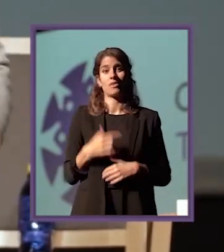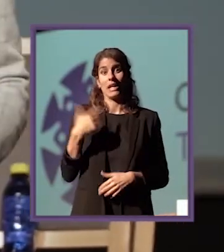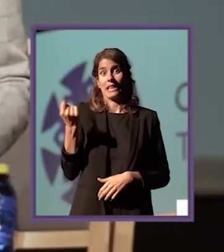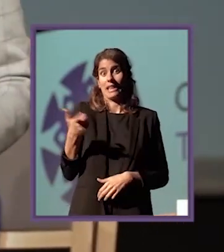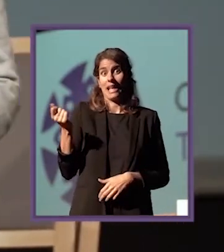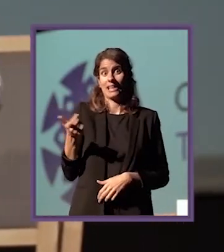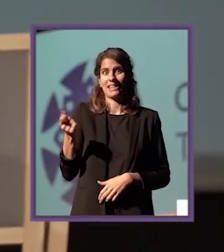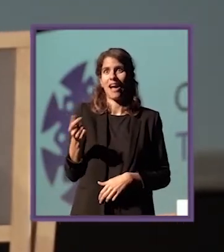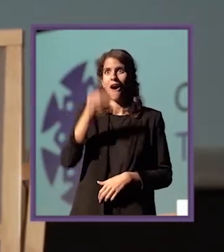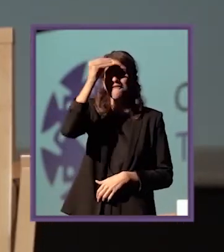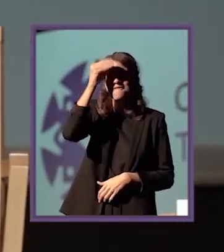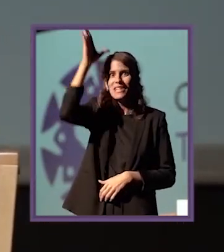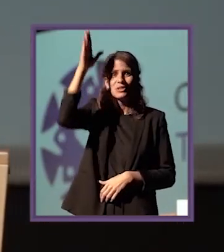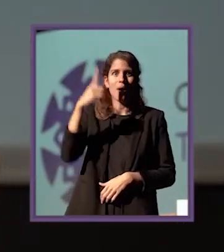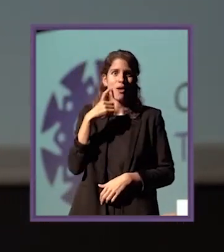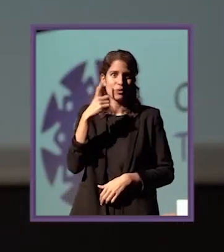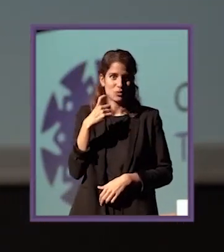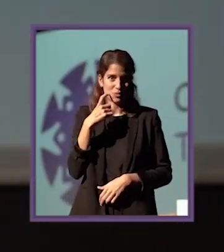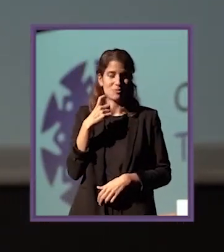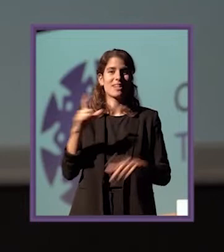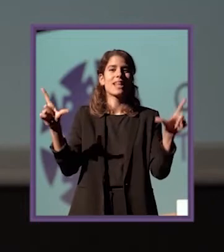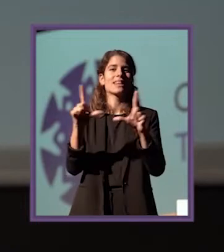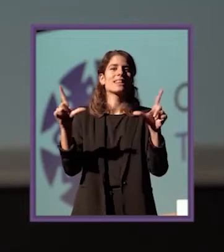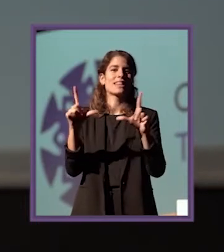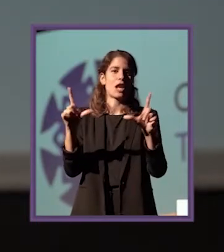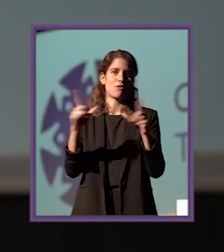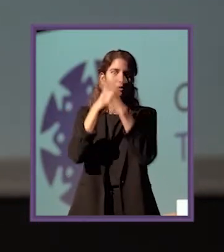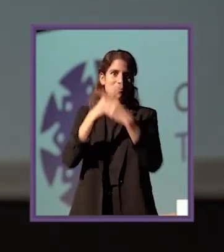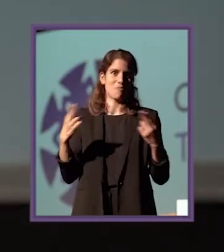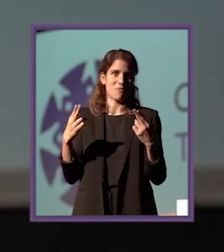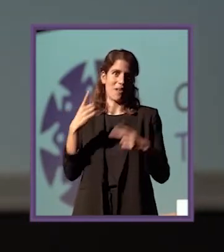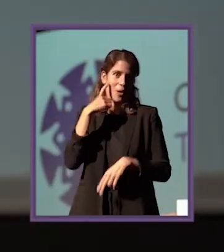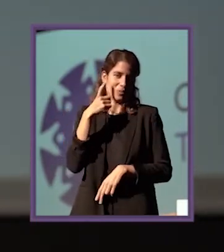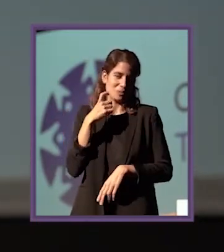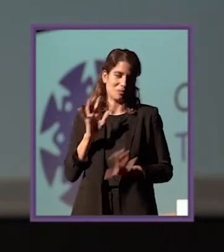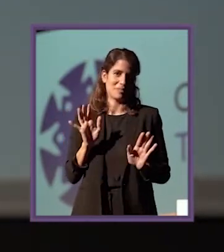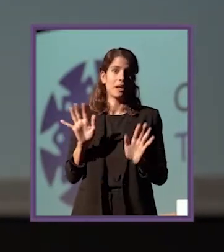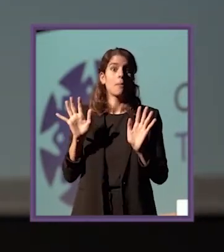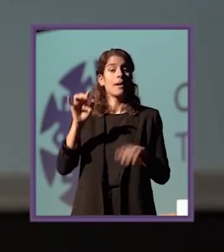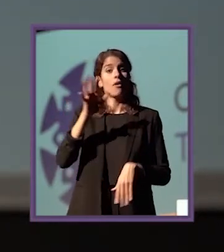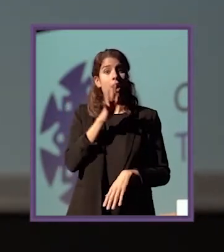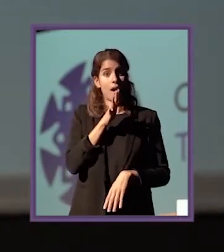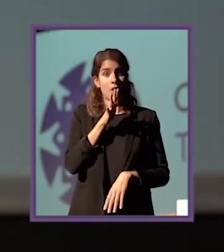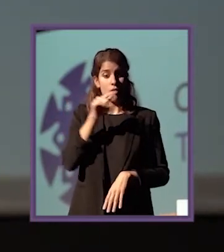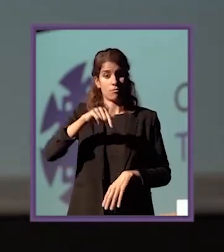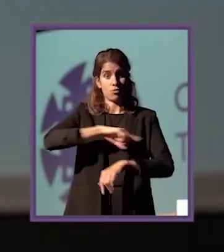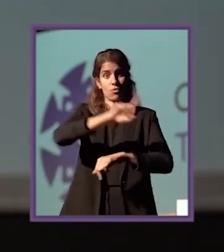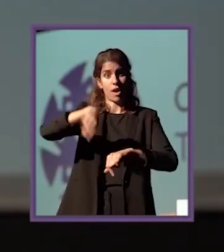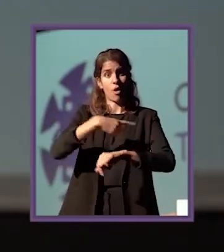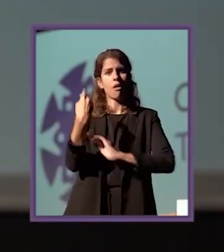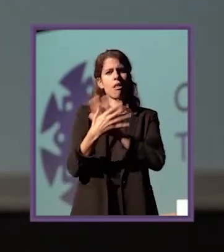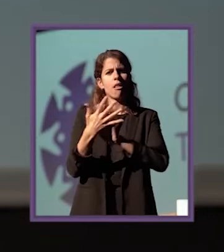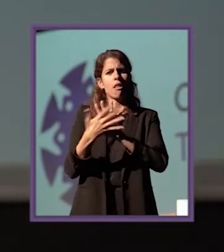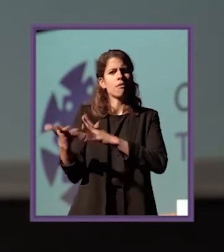mundo virtual en la televisión pública, pero de lo que vamos a hablar aquí en los próximos minutos, en la próxima hora, es